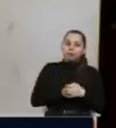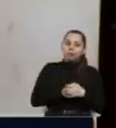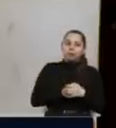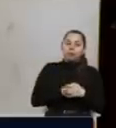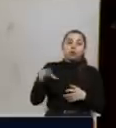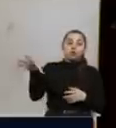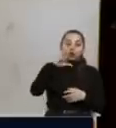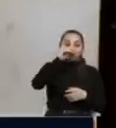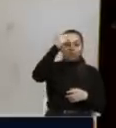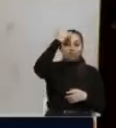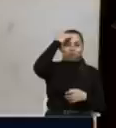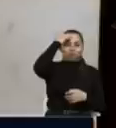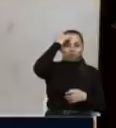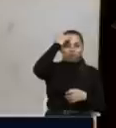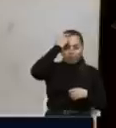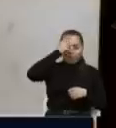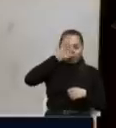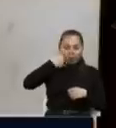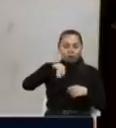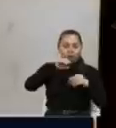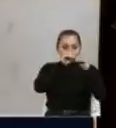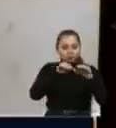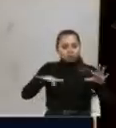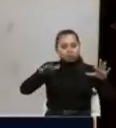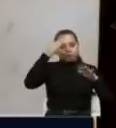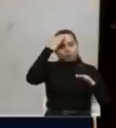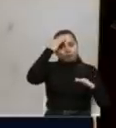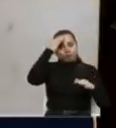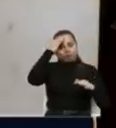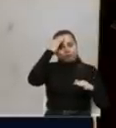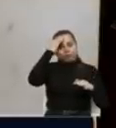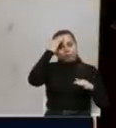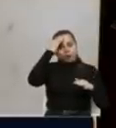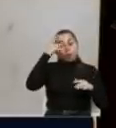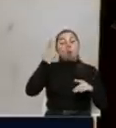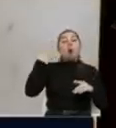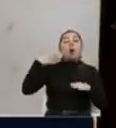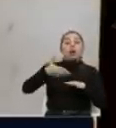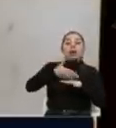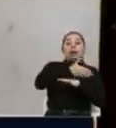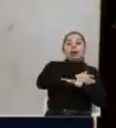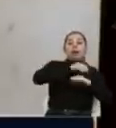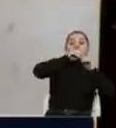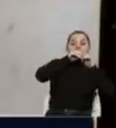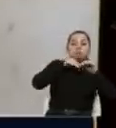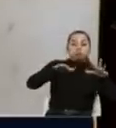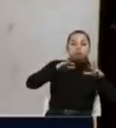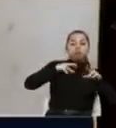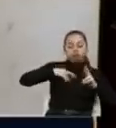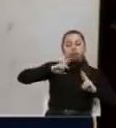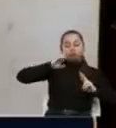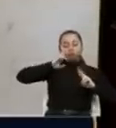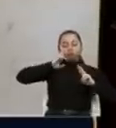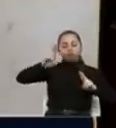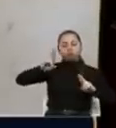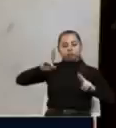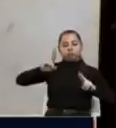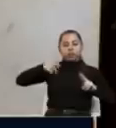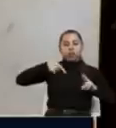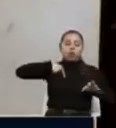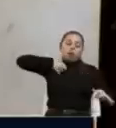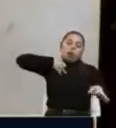Todos supieron en su momento, porque públicamente lo reconocí y lo